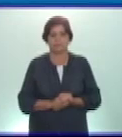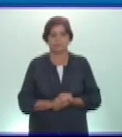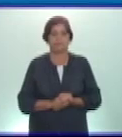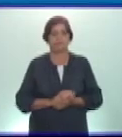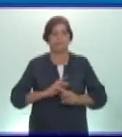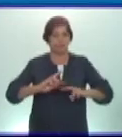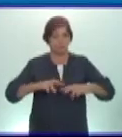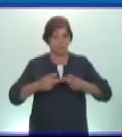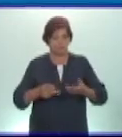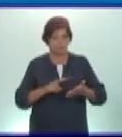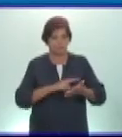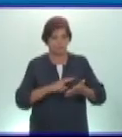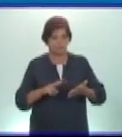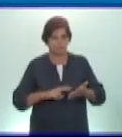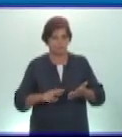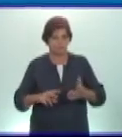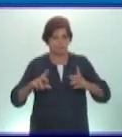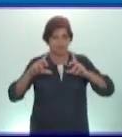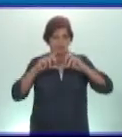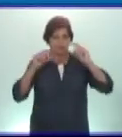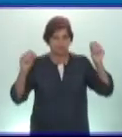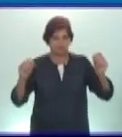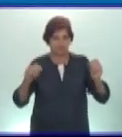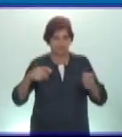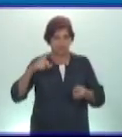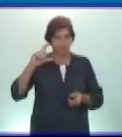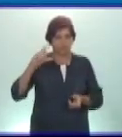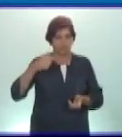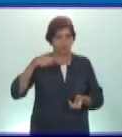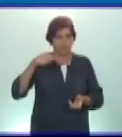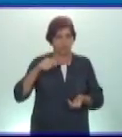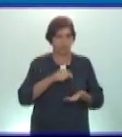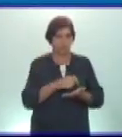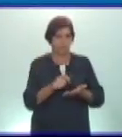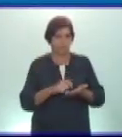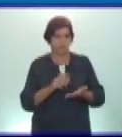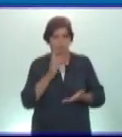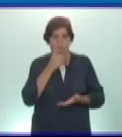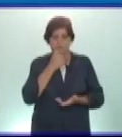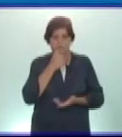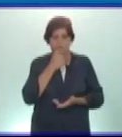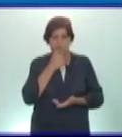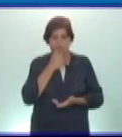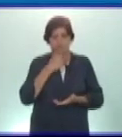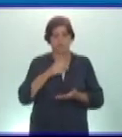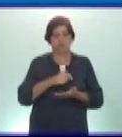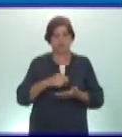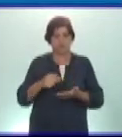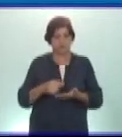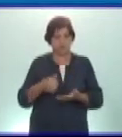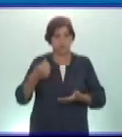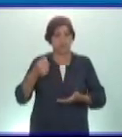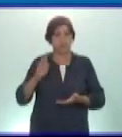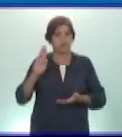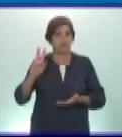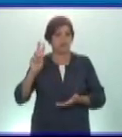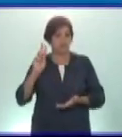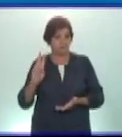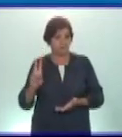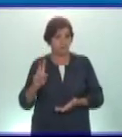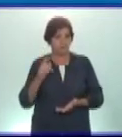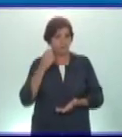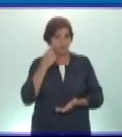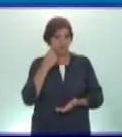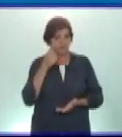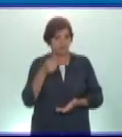Relee el texto en lápiz de escribir bonito. Copia los adverbios que encuentres. Van a volver a leer el texto y van a